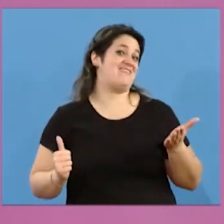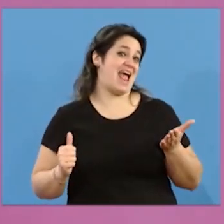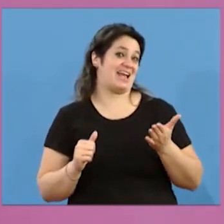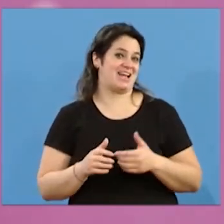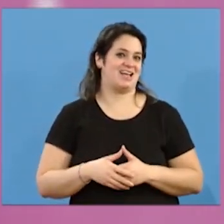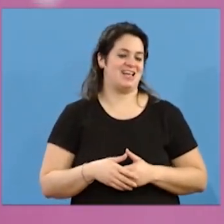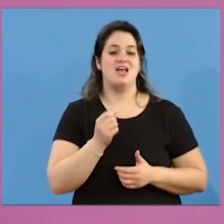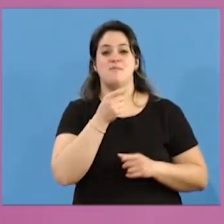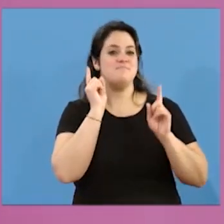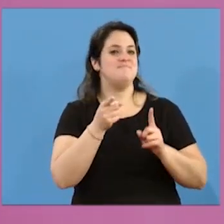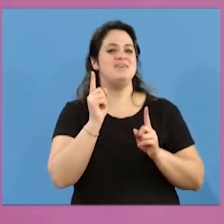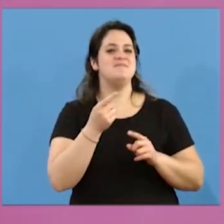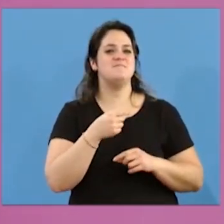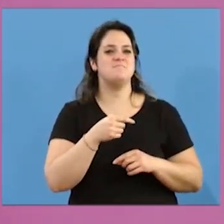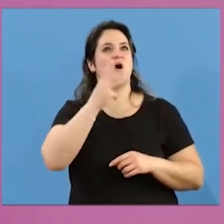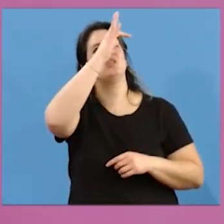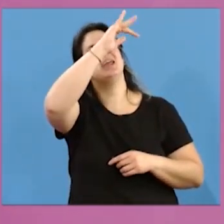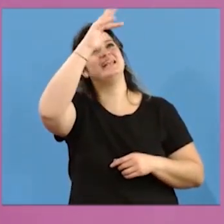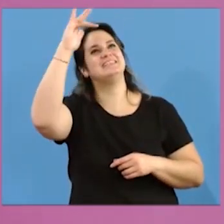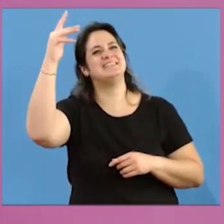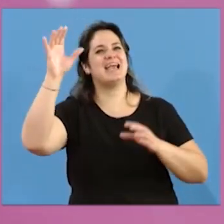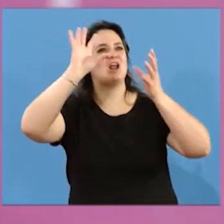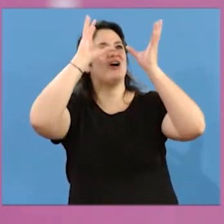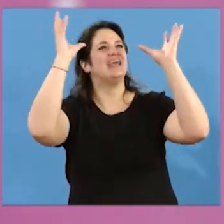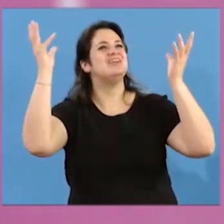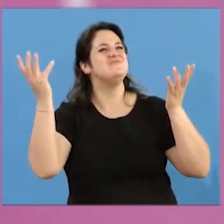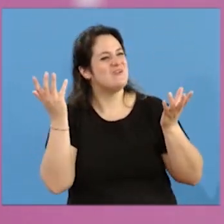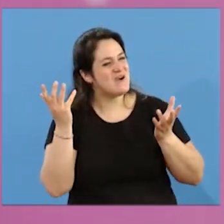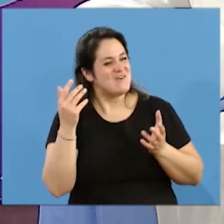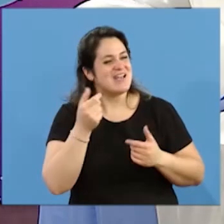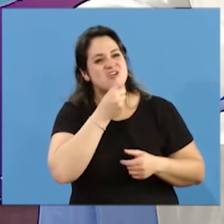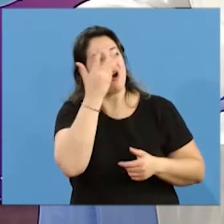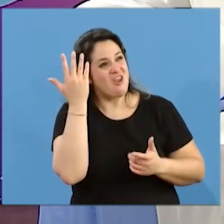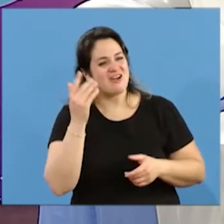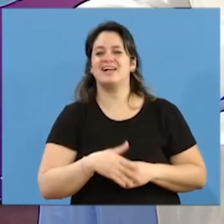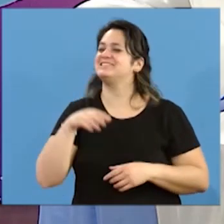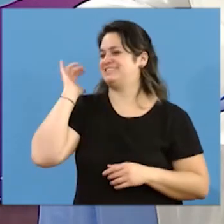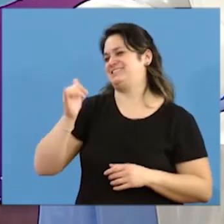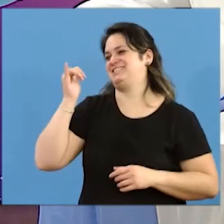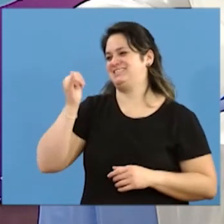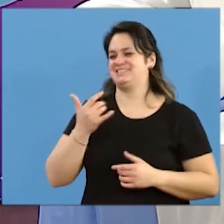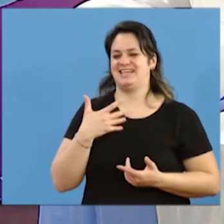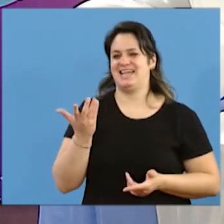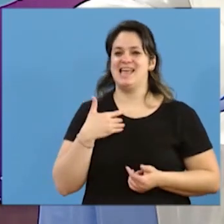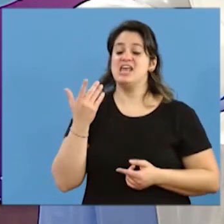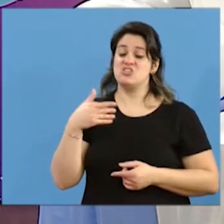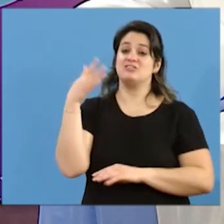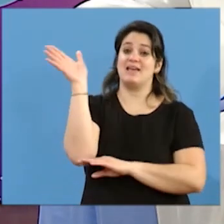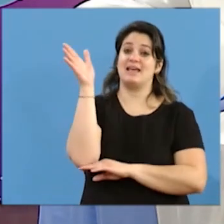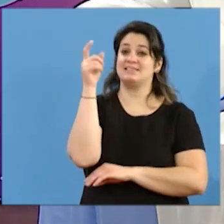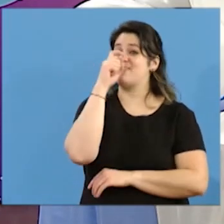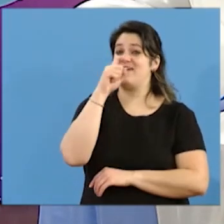blanca, los colores del cielo y de las nubes. Claro. Y entonces